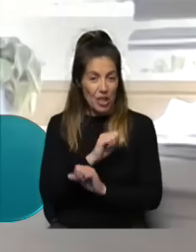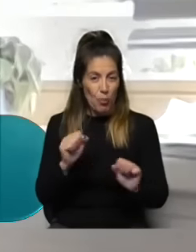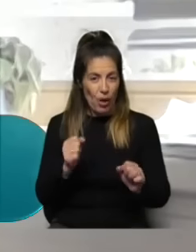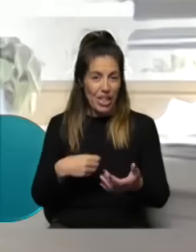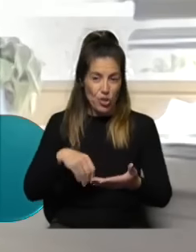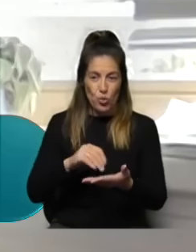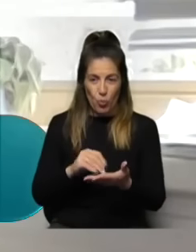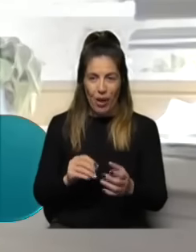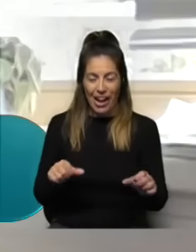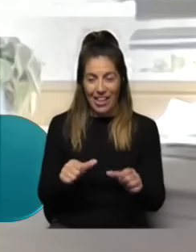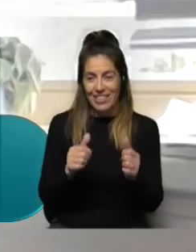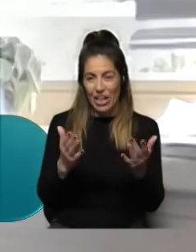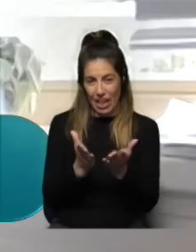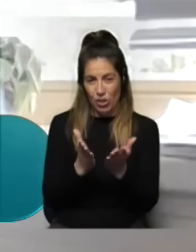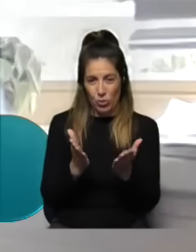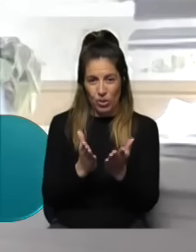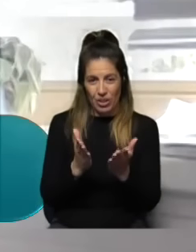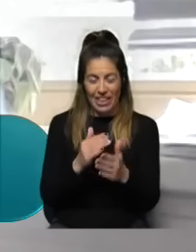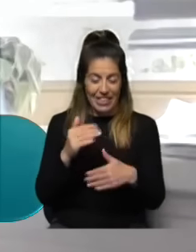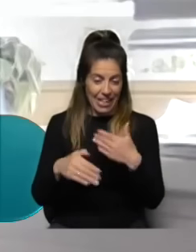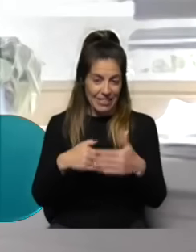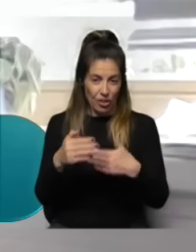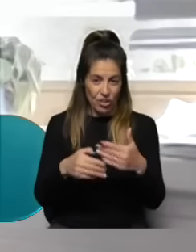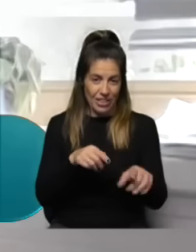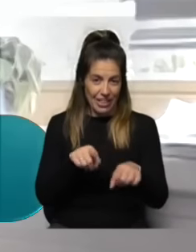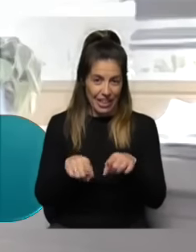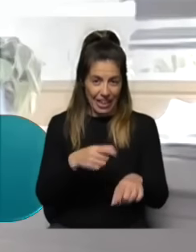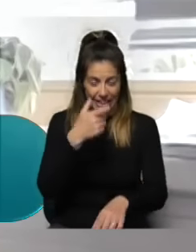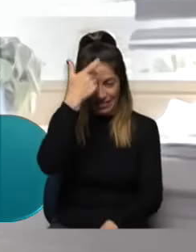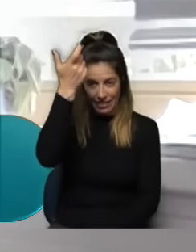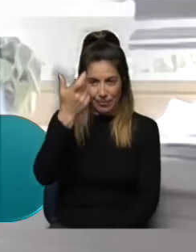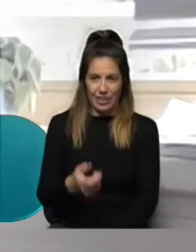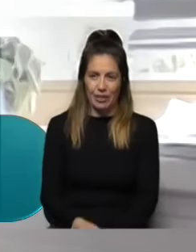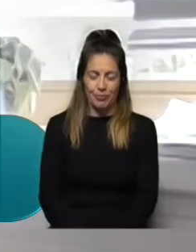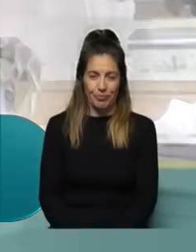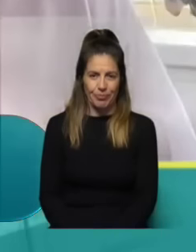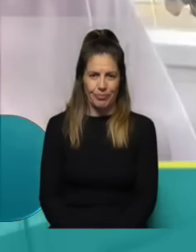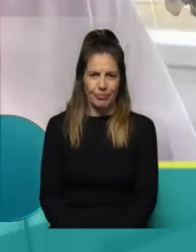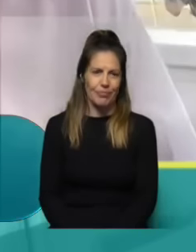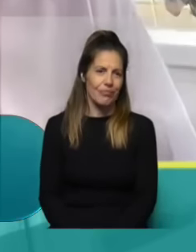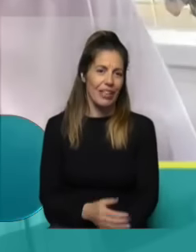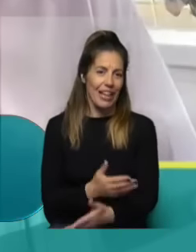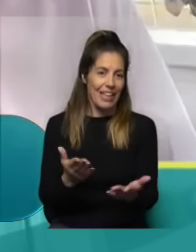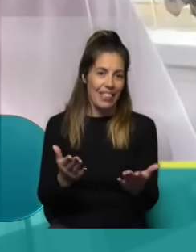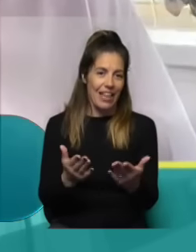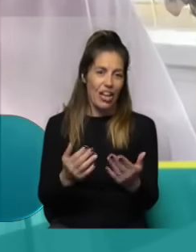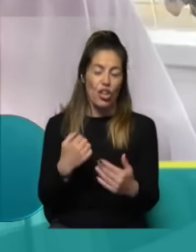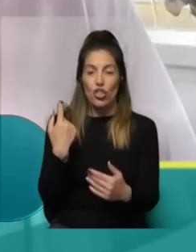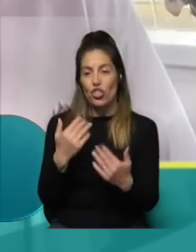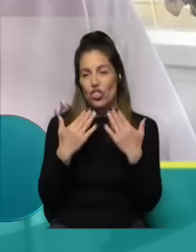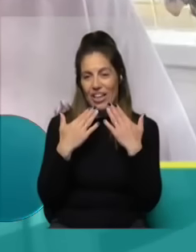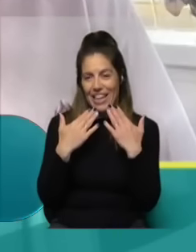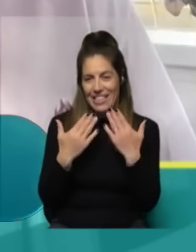sumar a estudiar y a desarrollarse en la carrera científica. Pero nada, Flor, nosotros agradecerte, nosotros nos ponemos